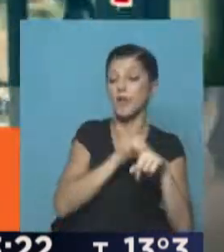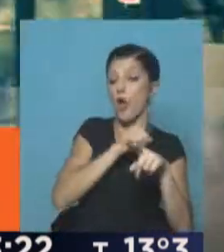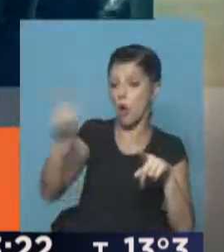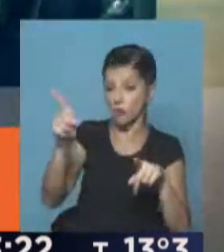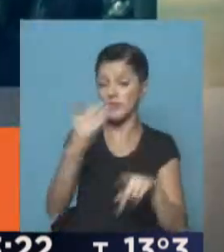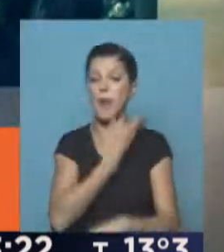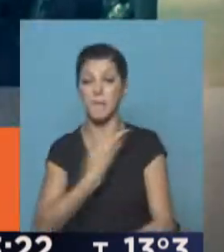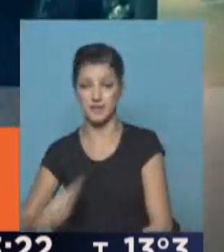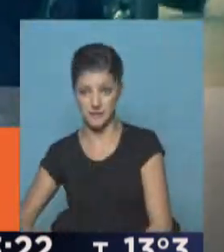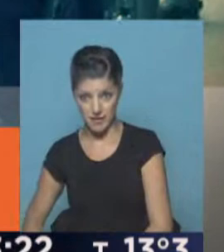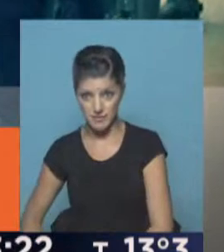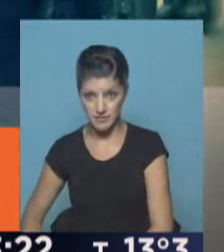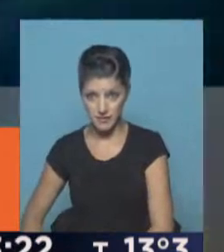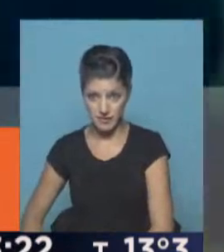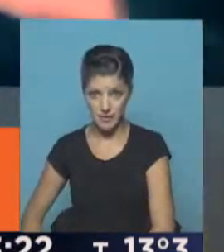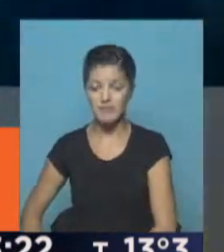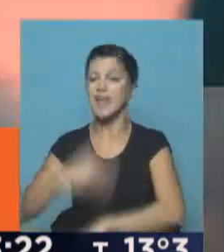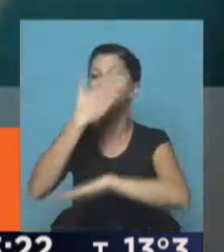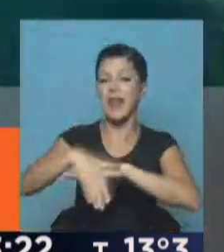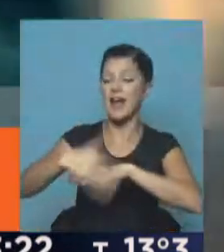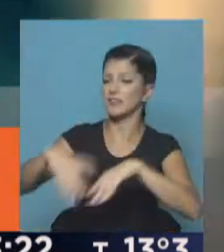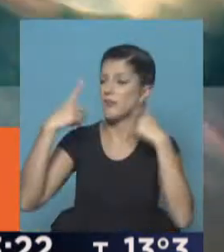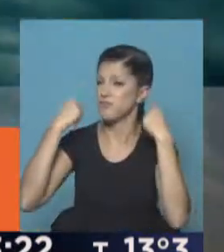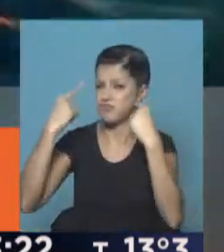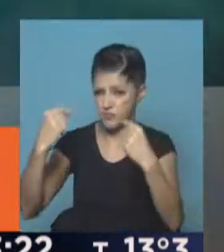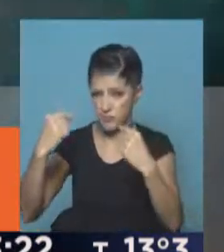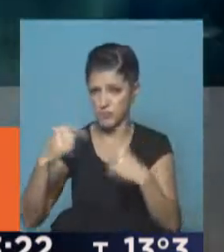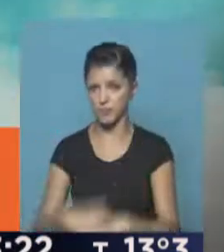Francia se juegue en las calles.